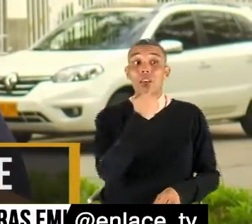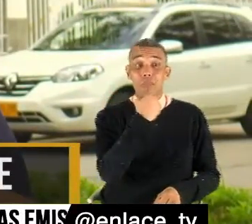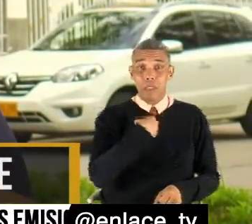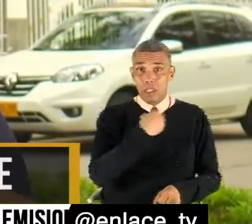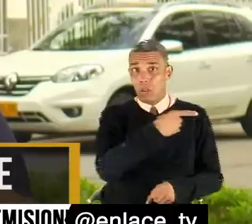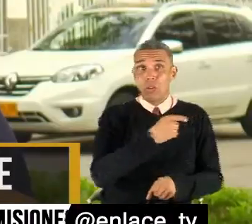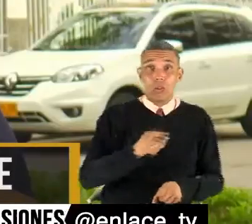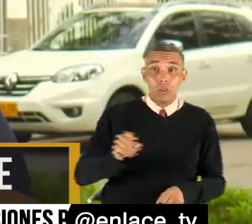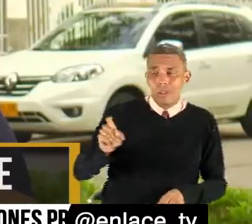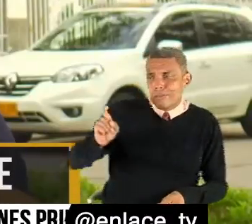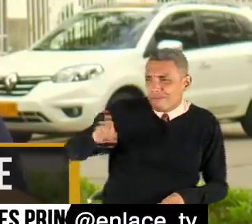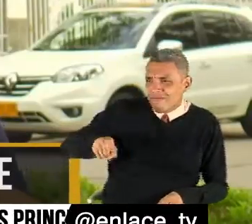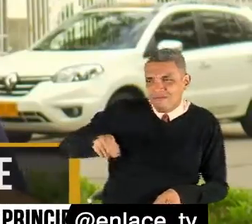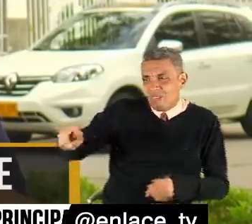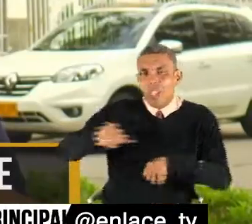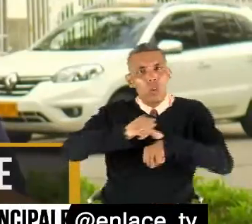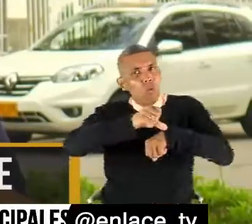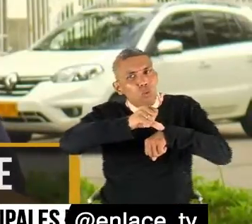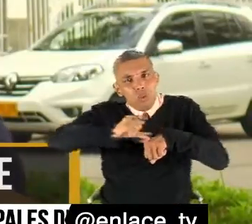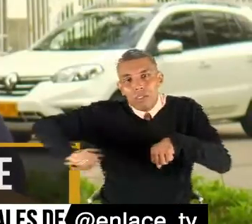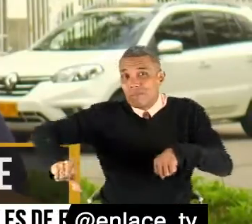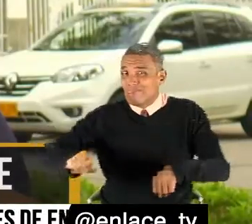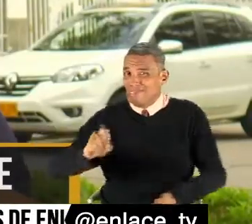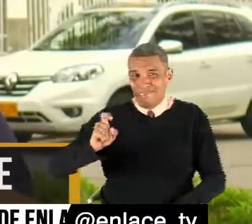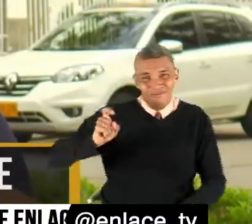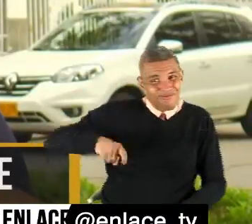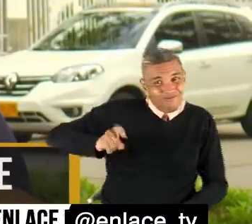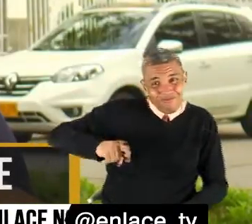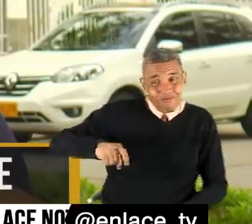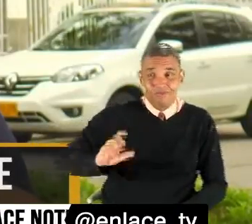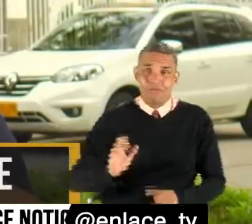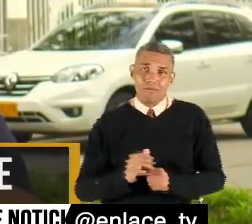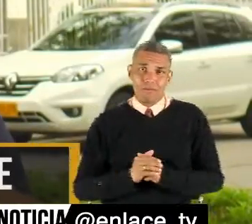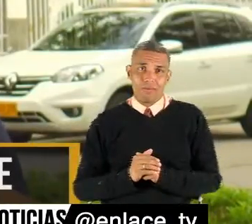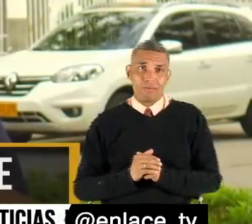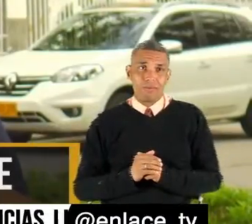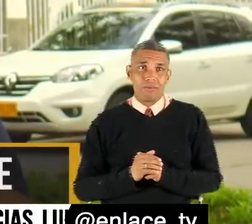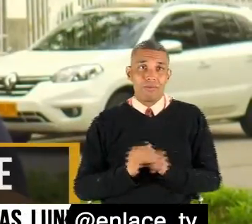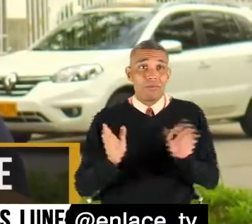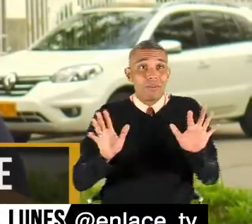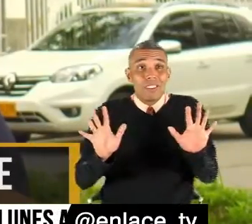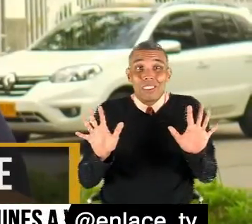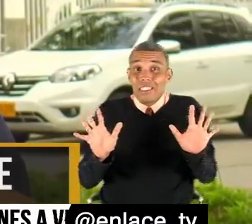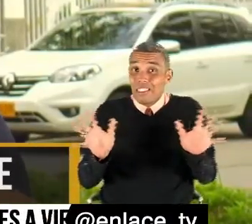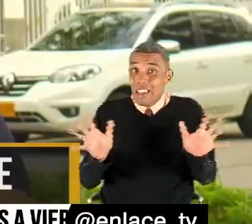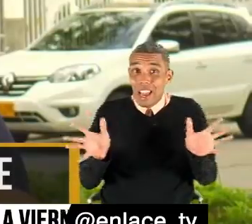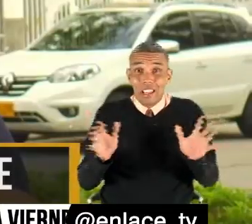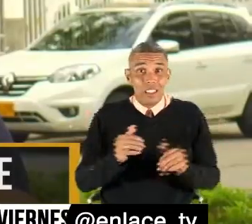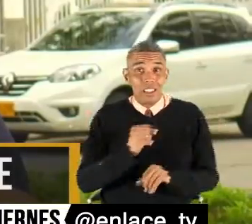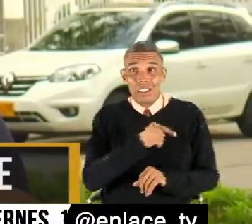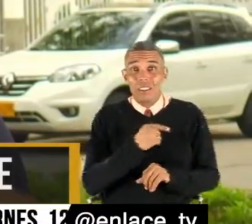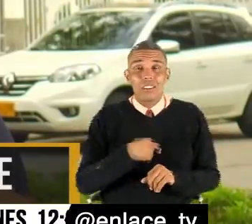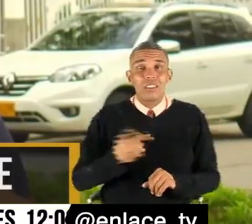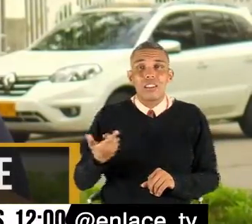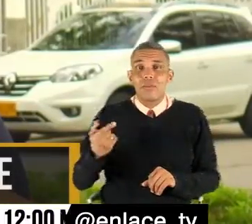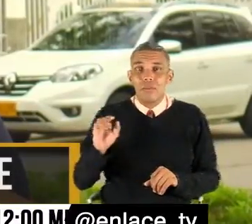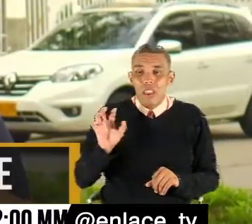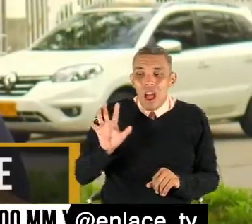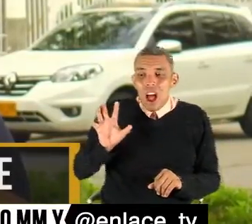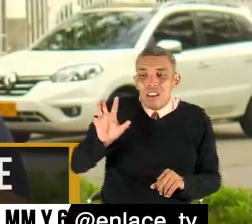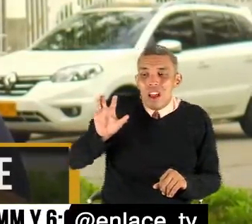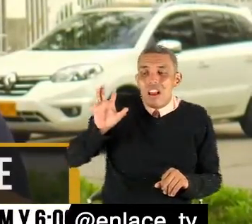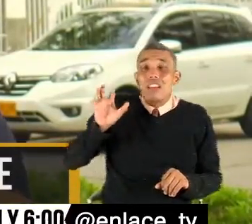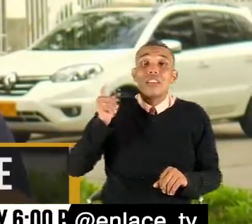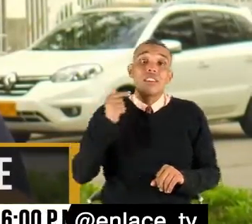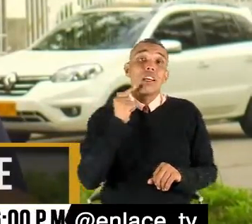ser operado de urgencia porque ya el tumor que él tiene le está afectando la